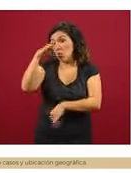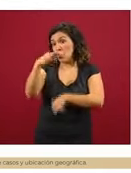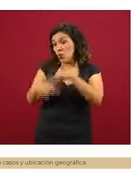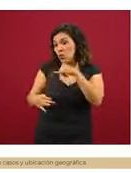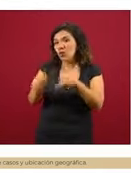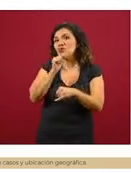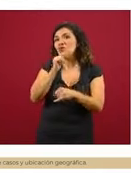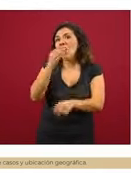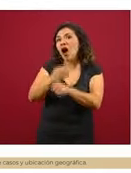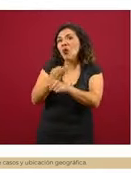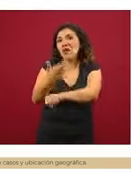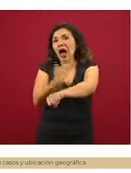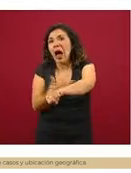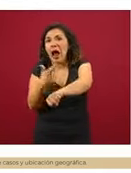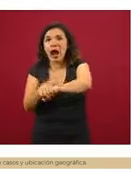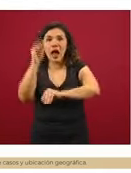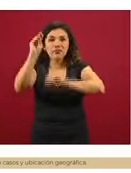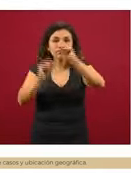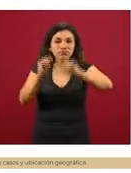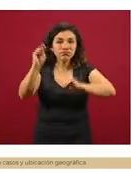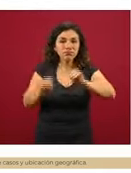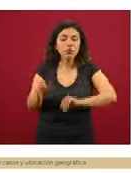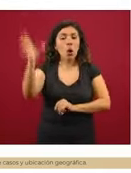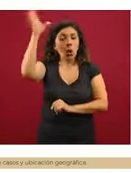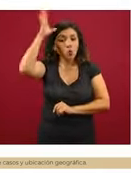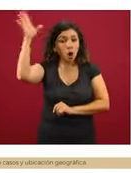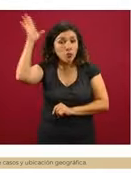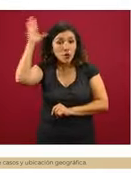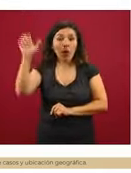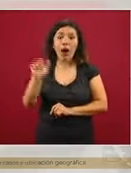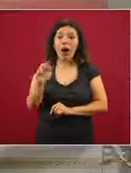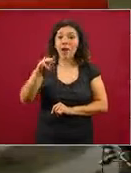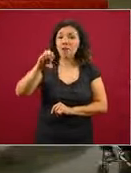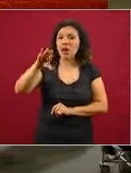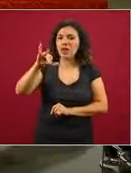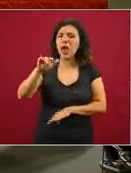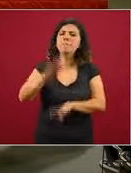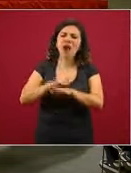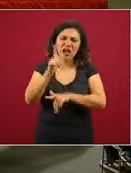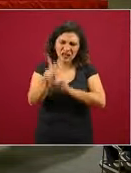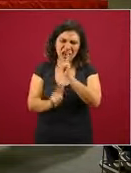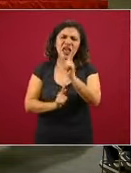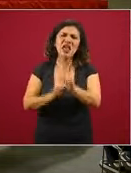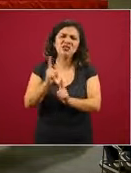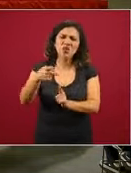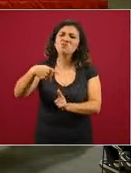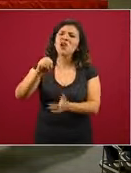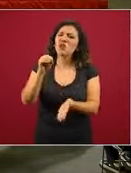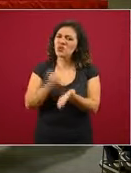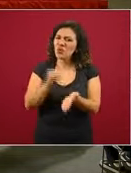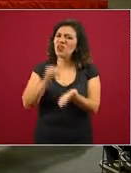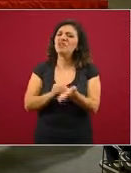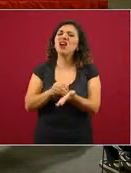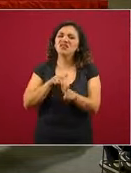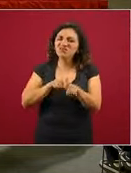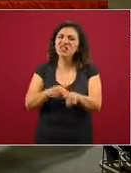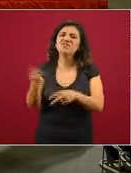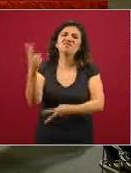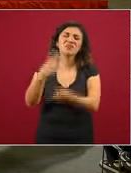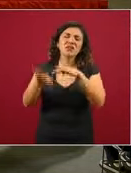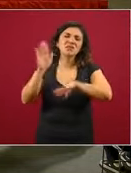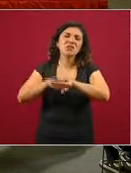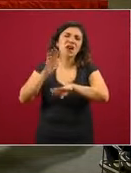está en construcción. Cuauhtémoc y Armería con menor velocidad, menor intensidad, pero de todas maneras todavía con